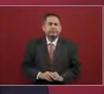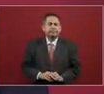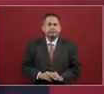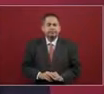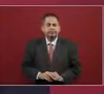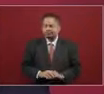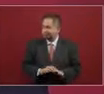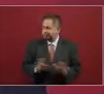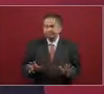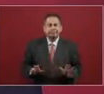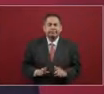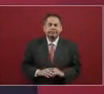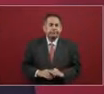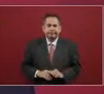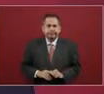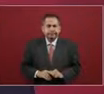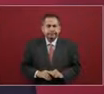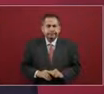Ya no